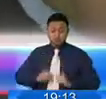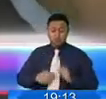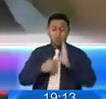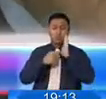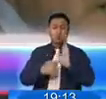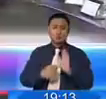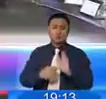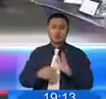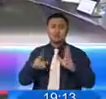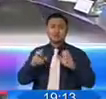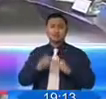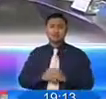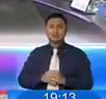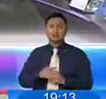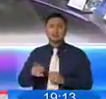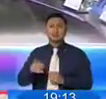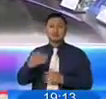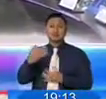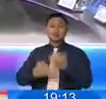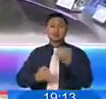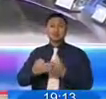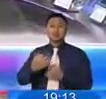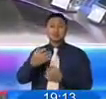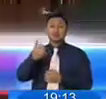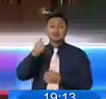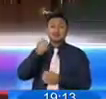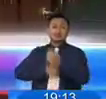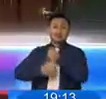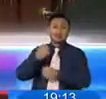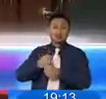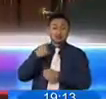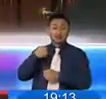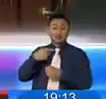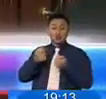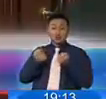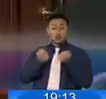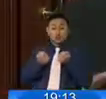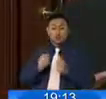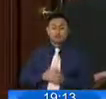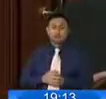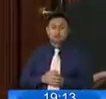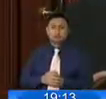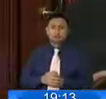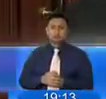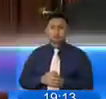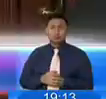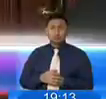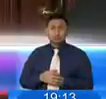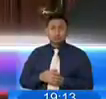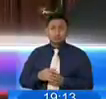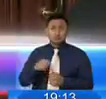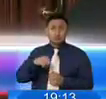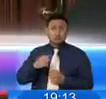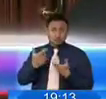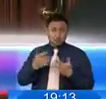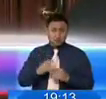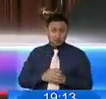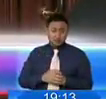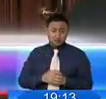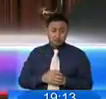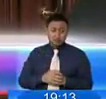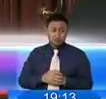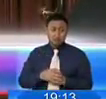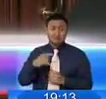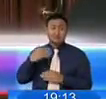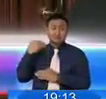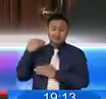la llamada metida de mano de la justicia en la última década. Vamos a demostrarle al país, como ya lo hemos hecho a lo largo de